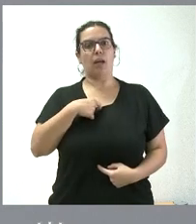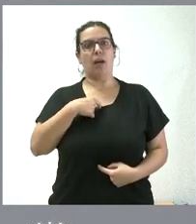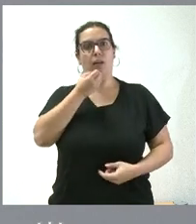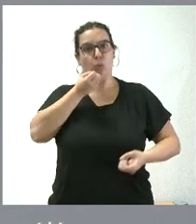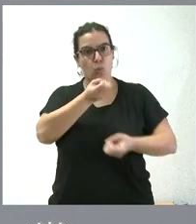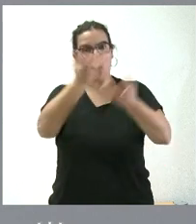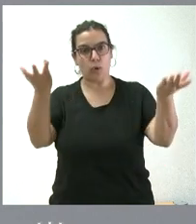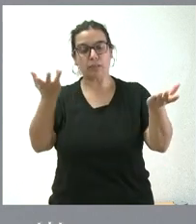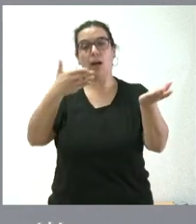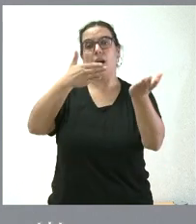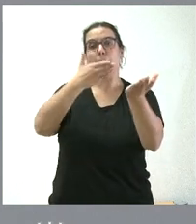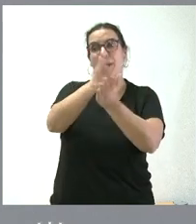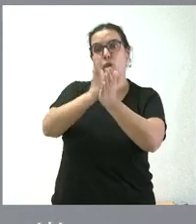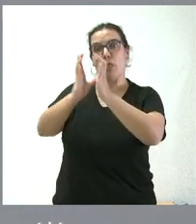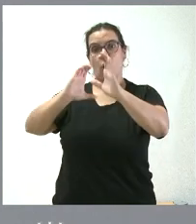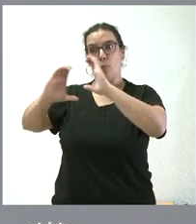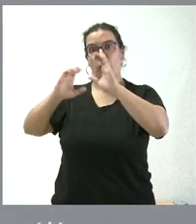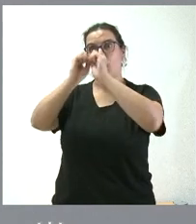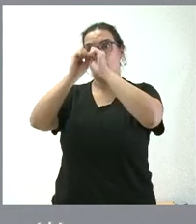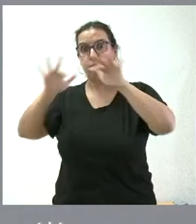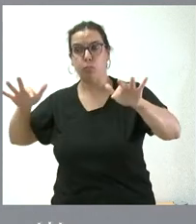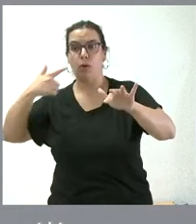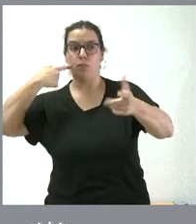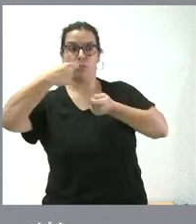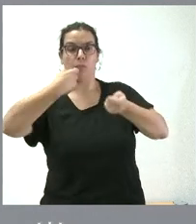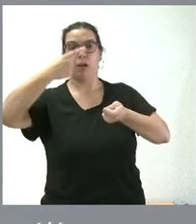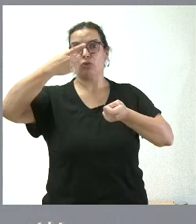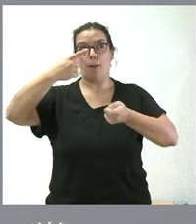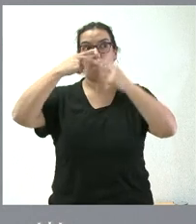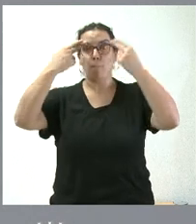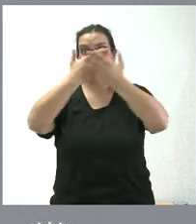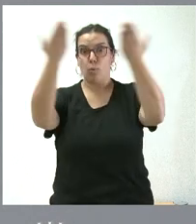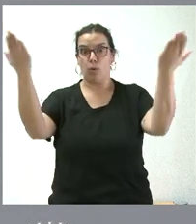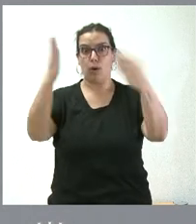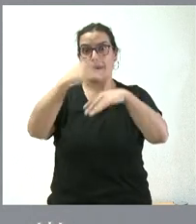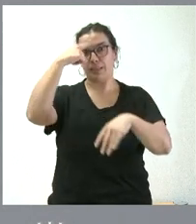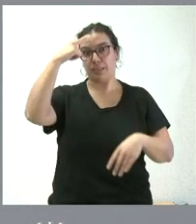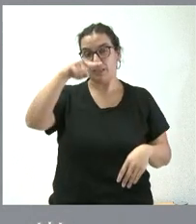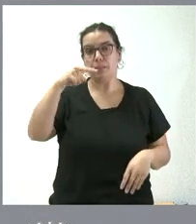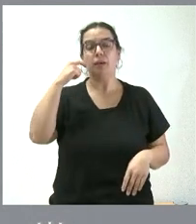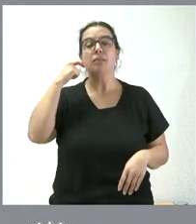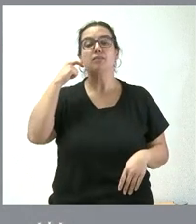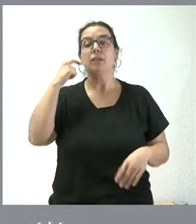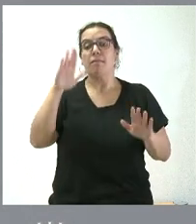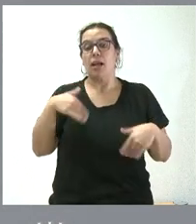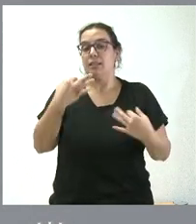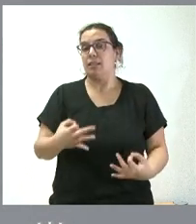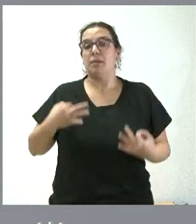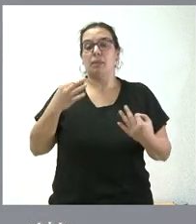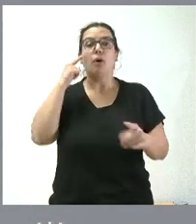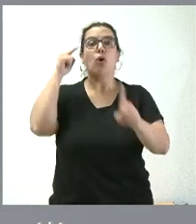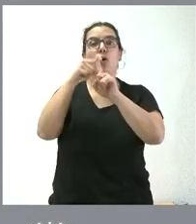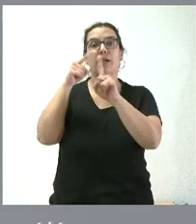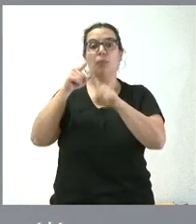de los medios de comunicación y al control de la actividad pública y además pues se busca siempre que esto no cause ningún